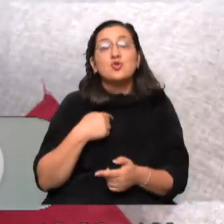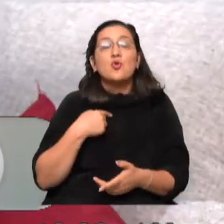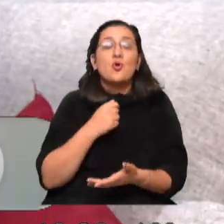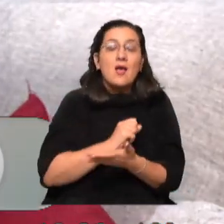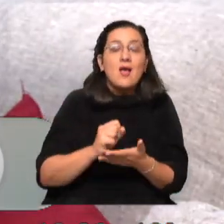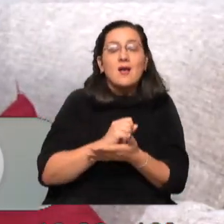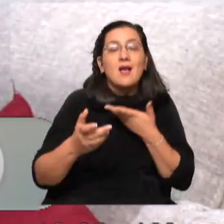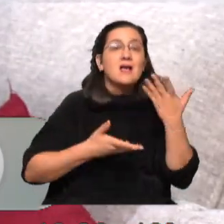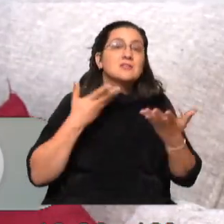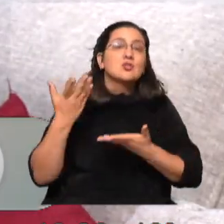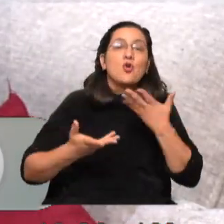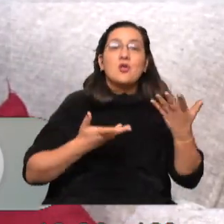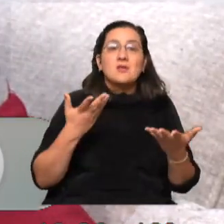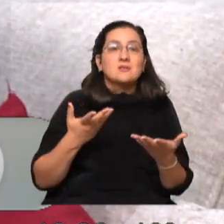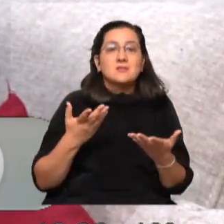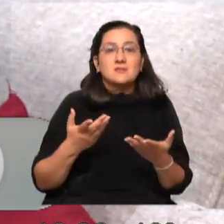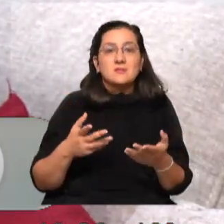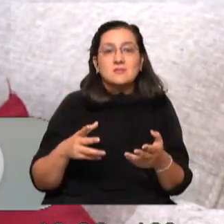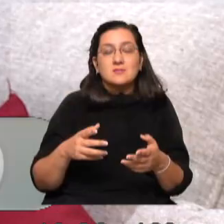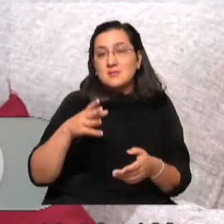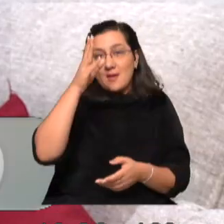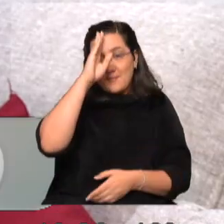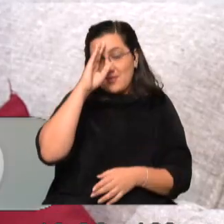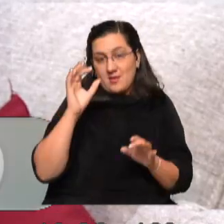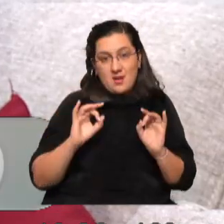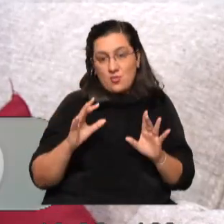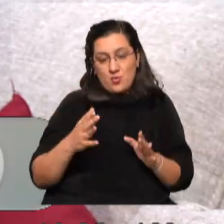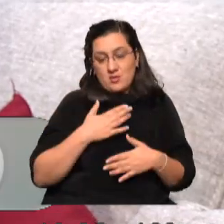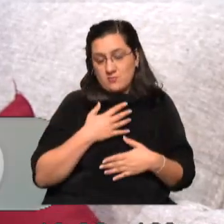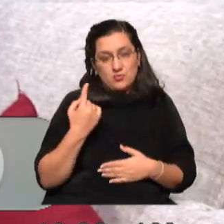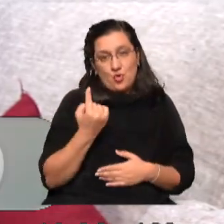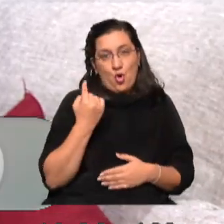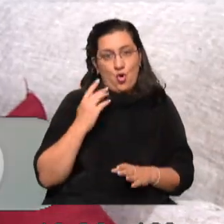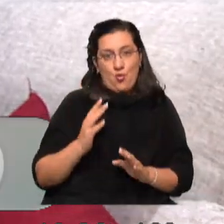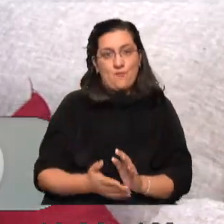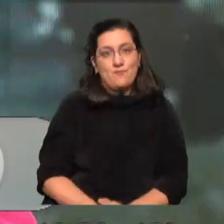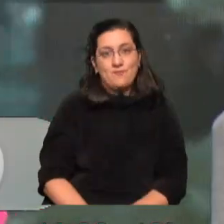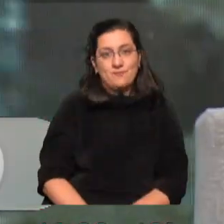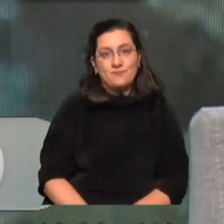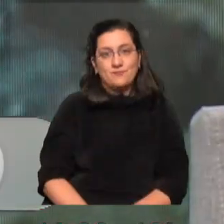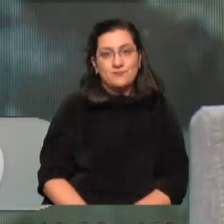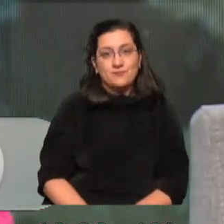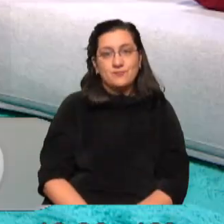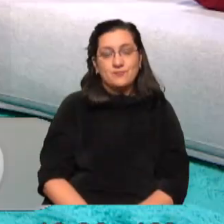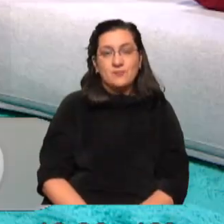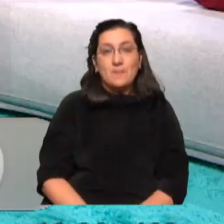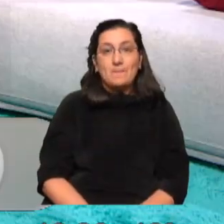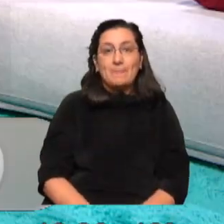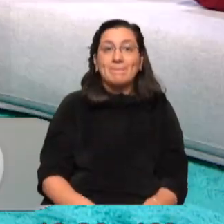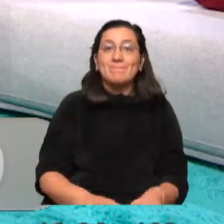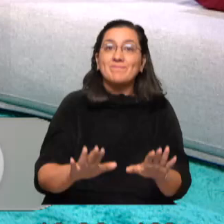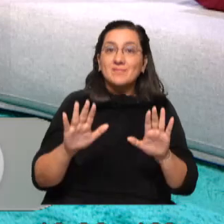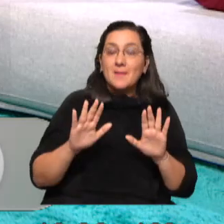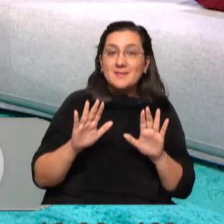canciones, sí, es una cuestión que se aprende, lo aprende uno solo, digamos, ¿no? Vicente, quizás una de